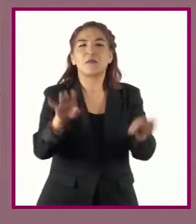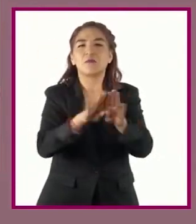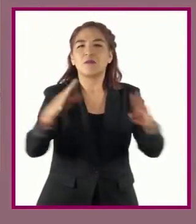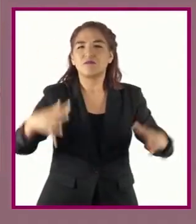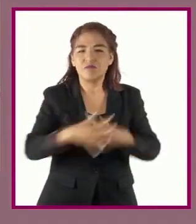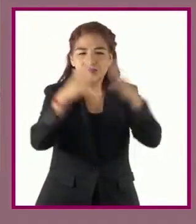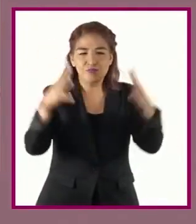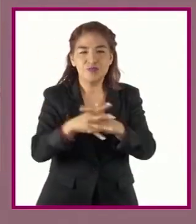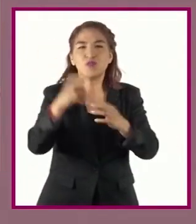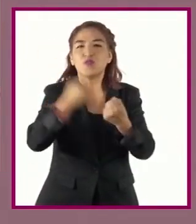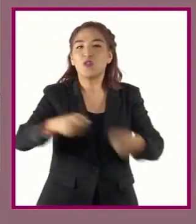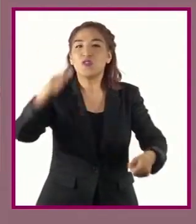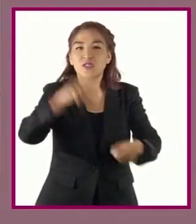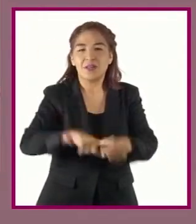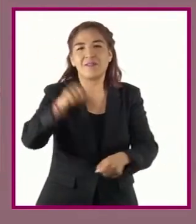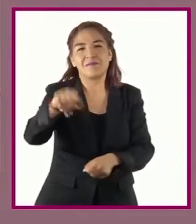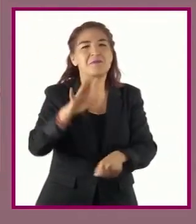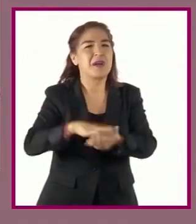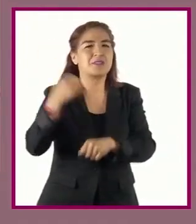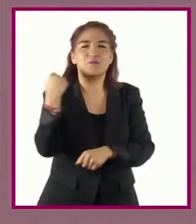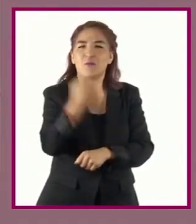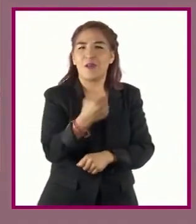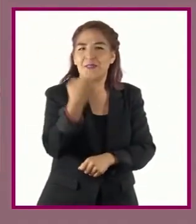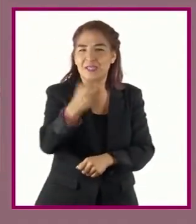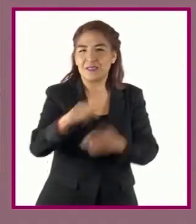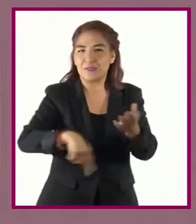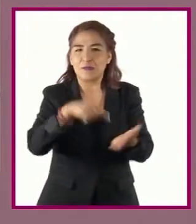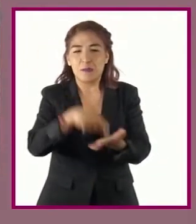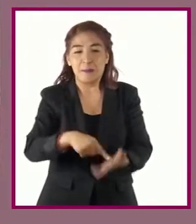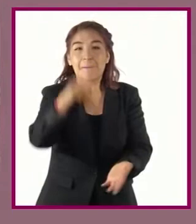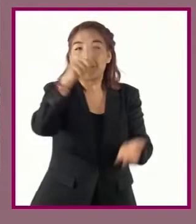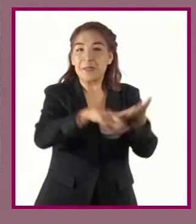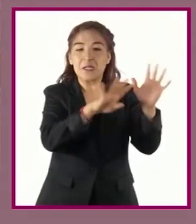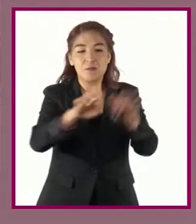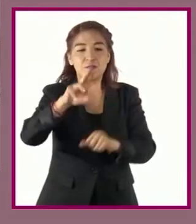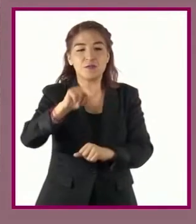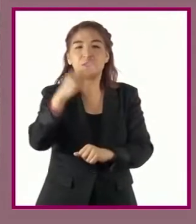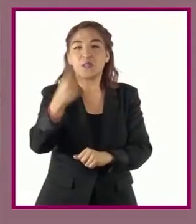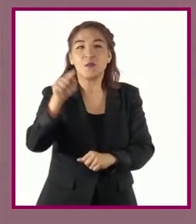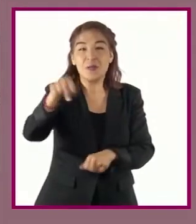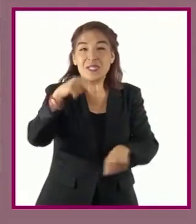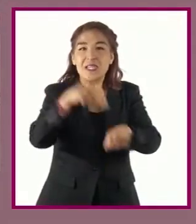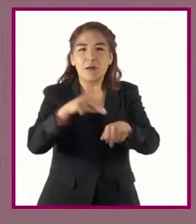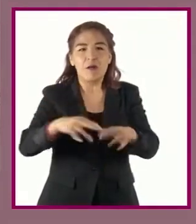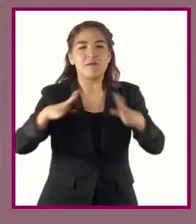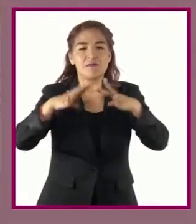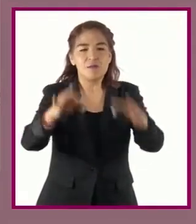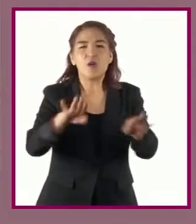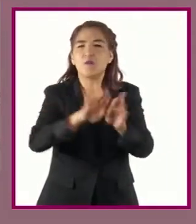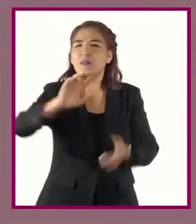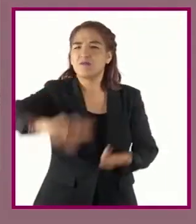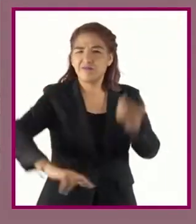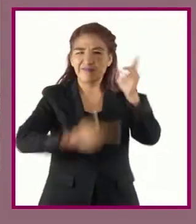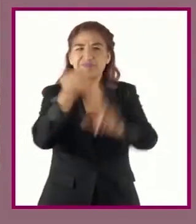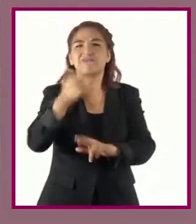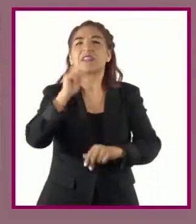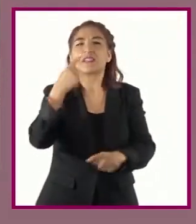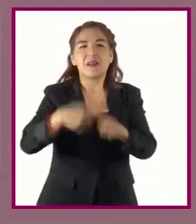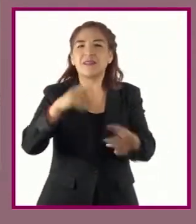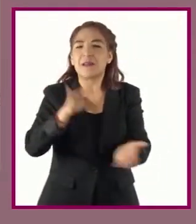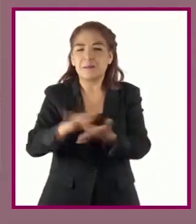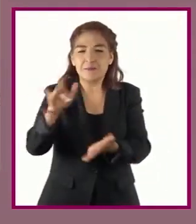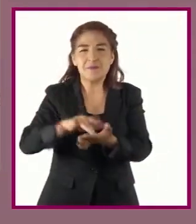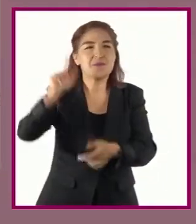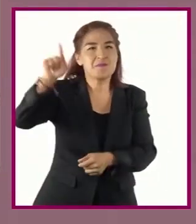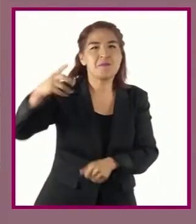vocación socialista más poderosos de Centroamérica. En 1982 surge en Nicaragua una fuerza contrarrevolucionaria apoyada por el gobierno